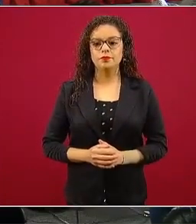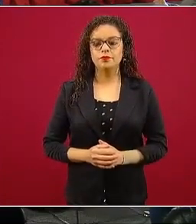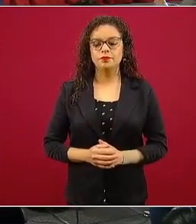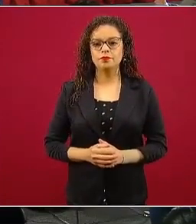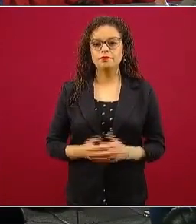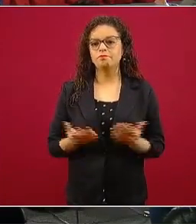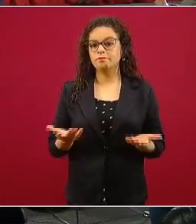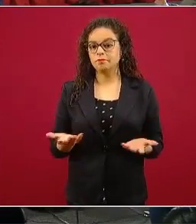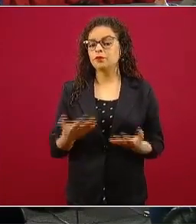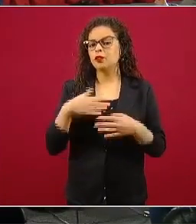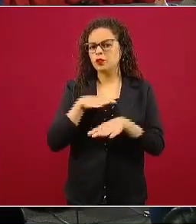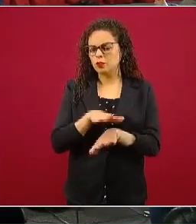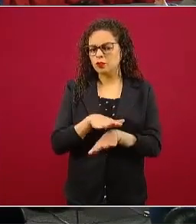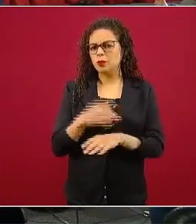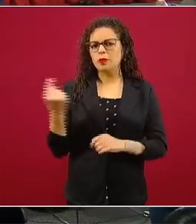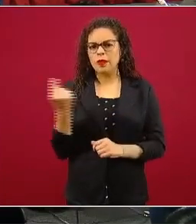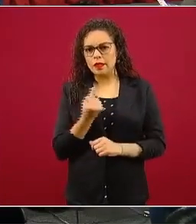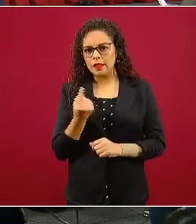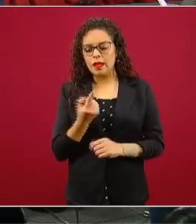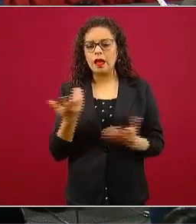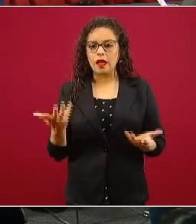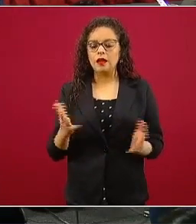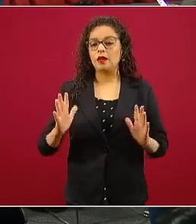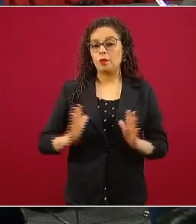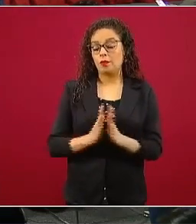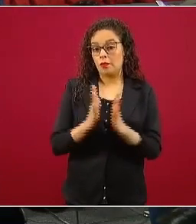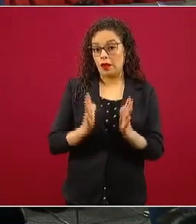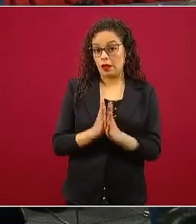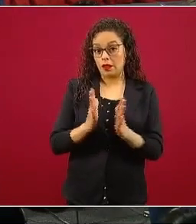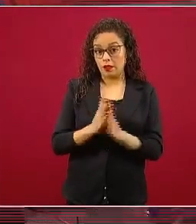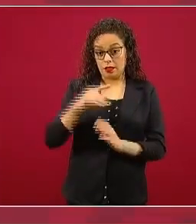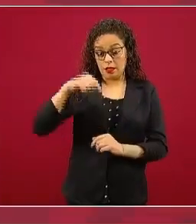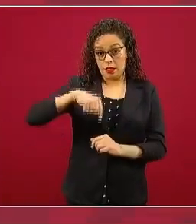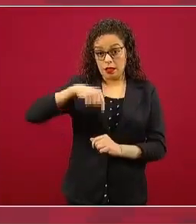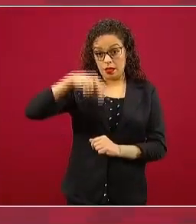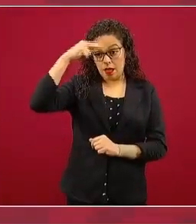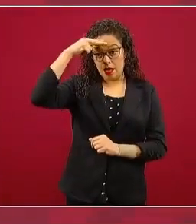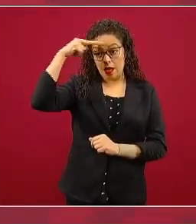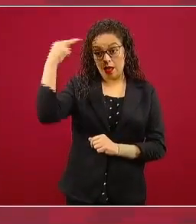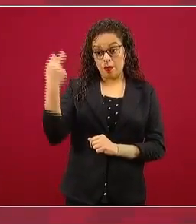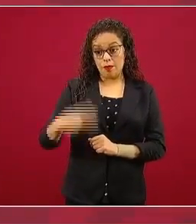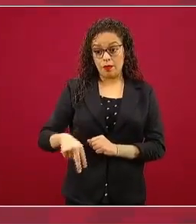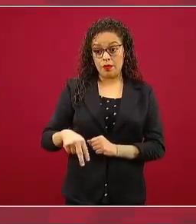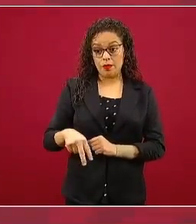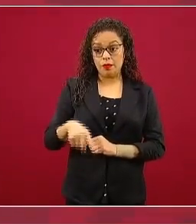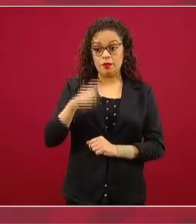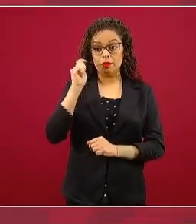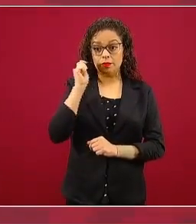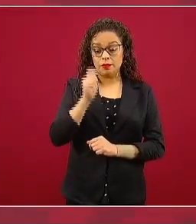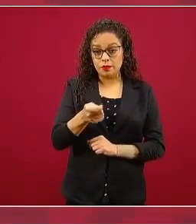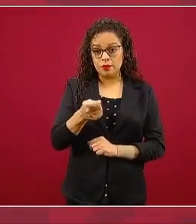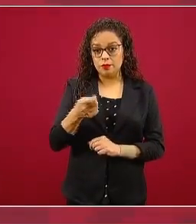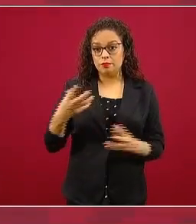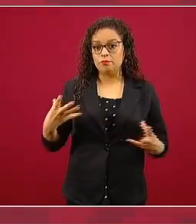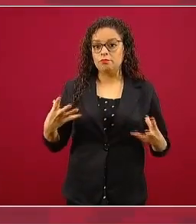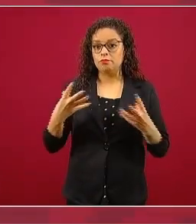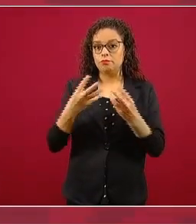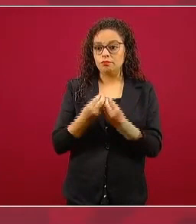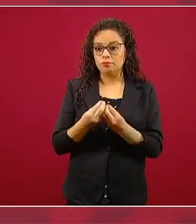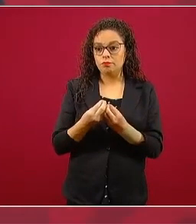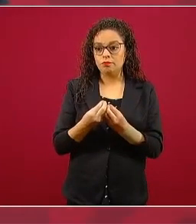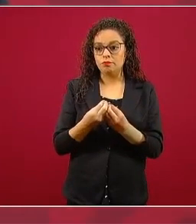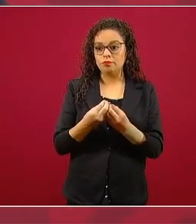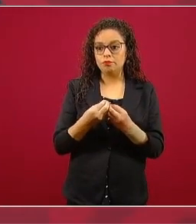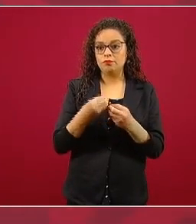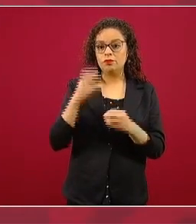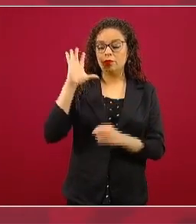sobre la participación de México en el Concierto de las Naciones,